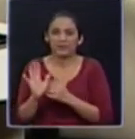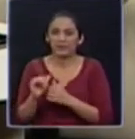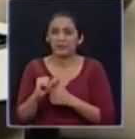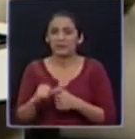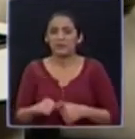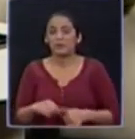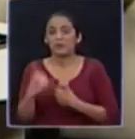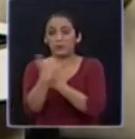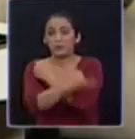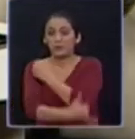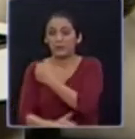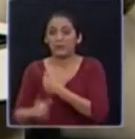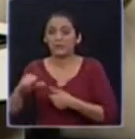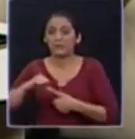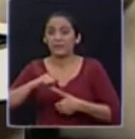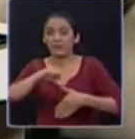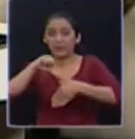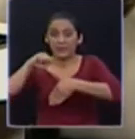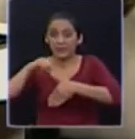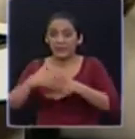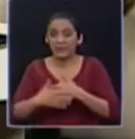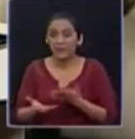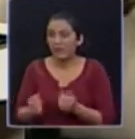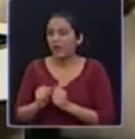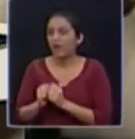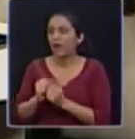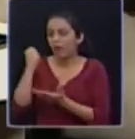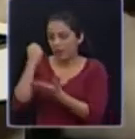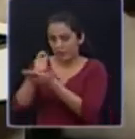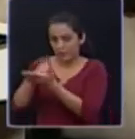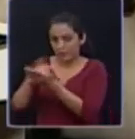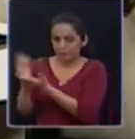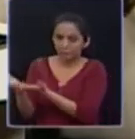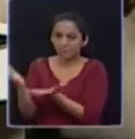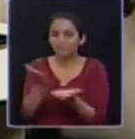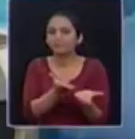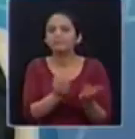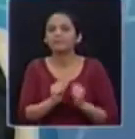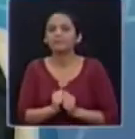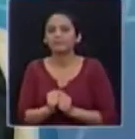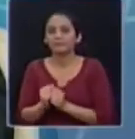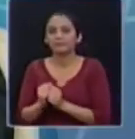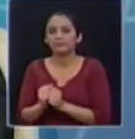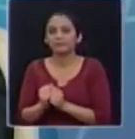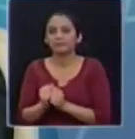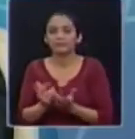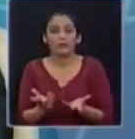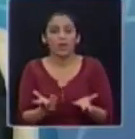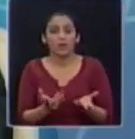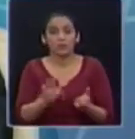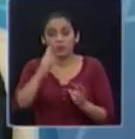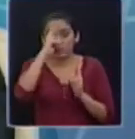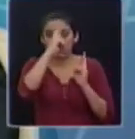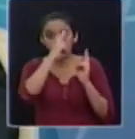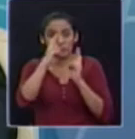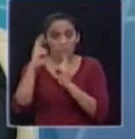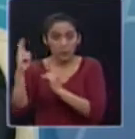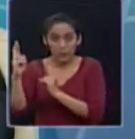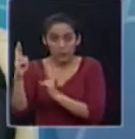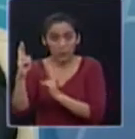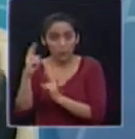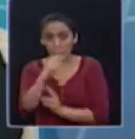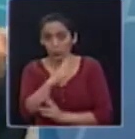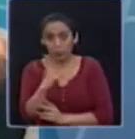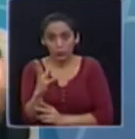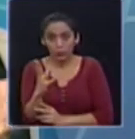ser un turista admitido en el país. Y ahí sí está sujeto a las causales de deportación. En definitiva, se violó los procedimientos. Es decir, sí. En lo